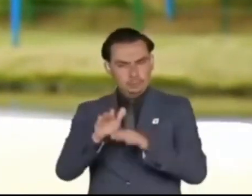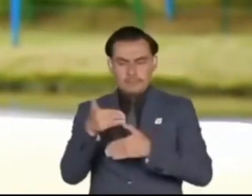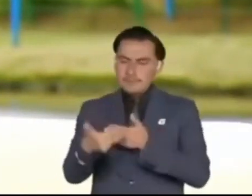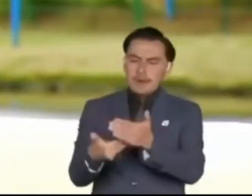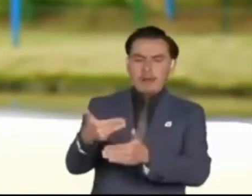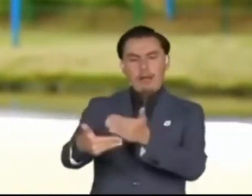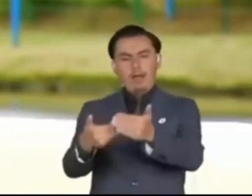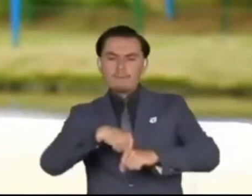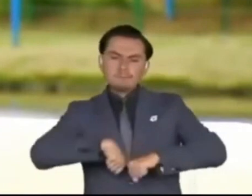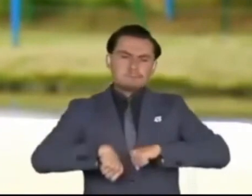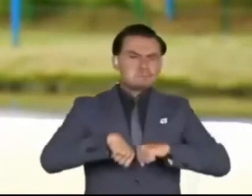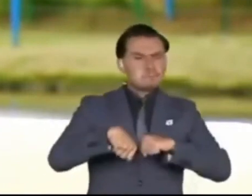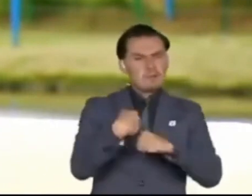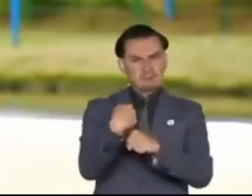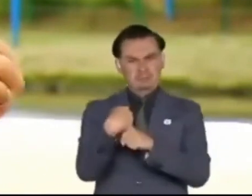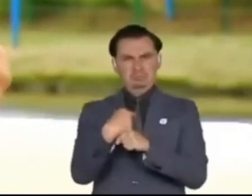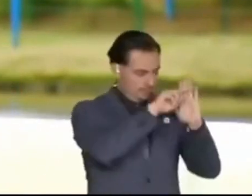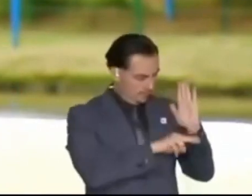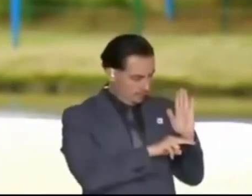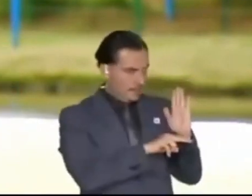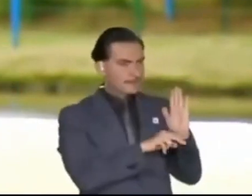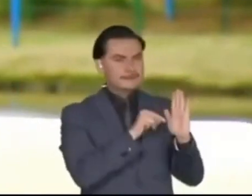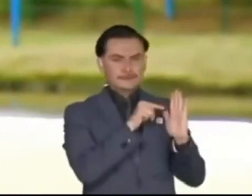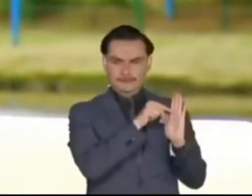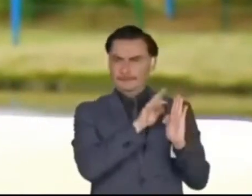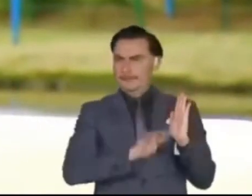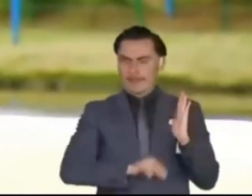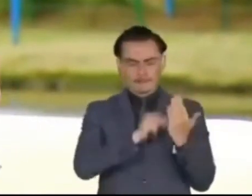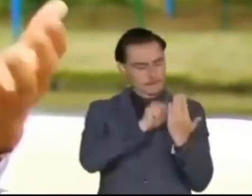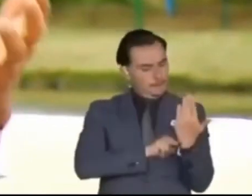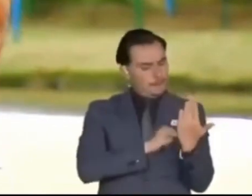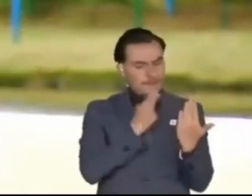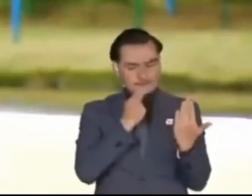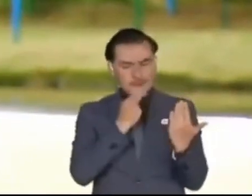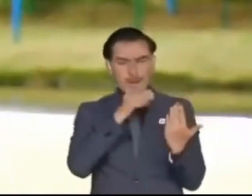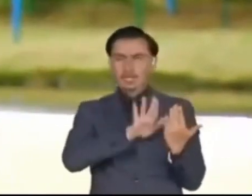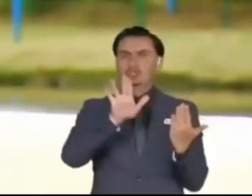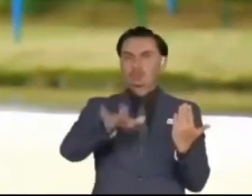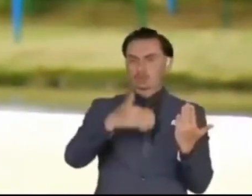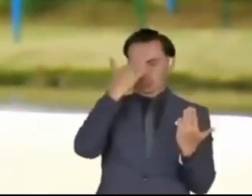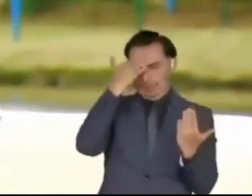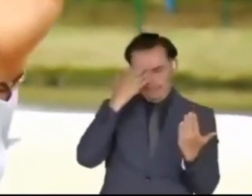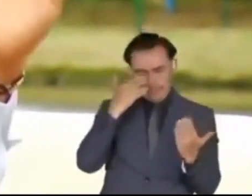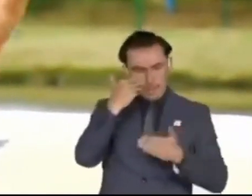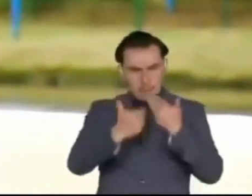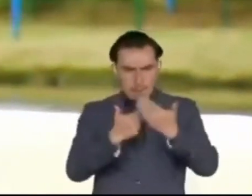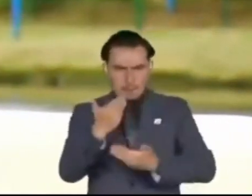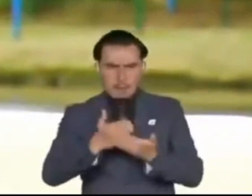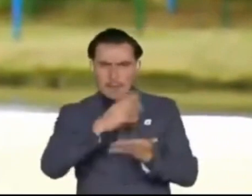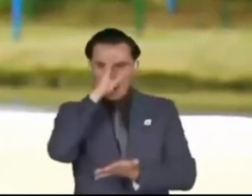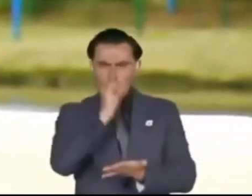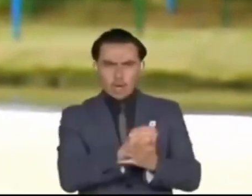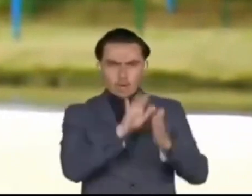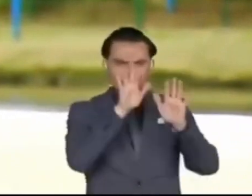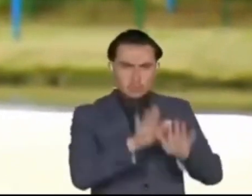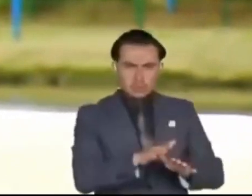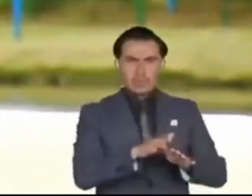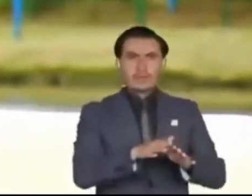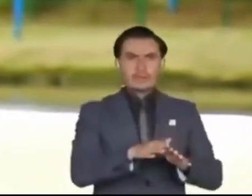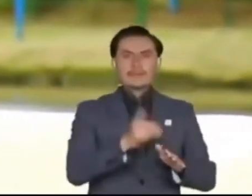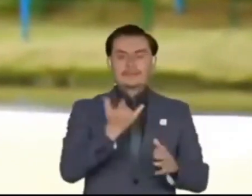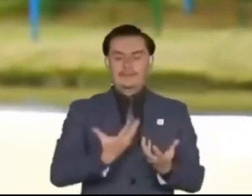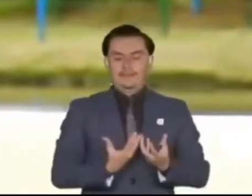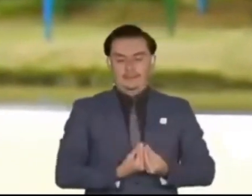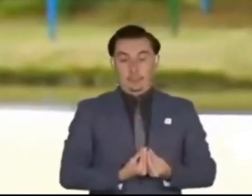lo pertinente. La norma tendrá sus propias conclusiones para el efecto de que desde esta oficina se pronuncie.